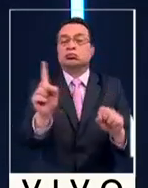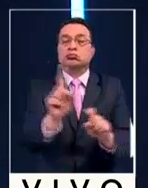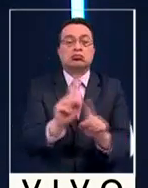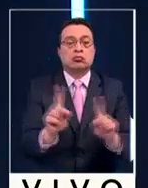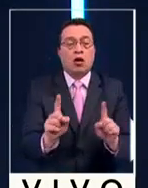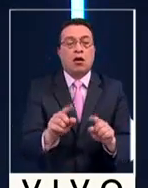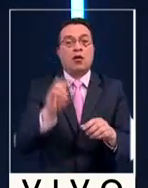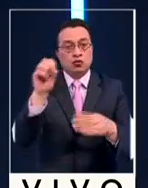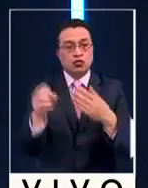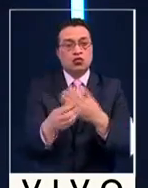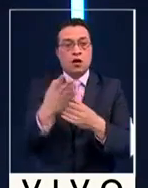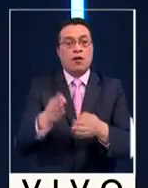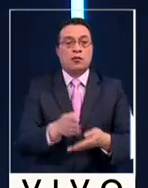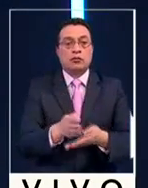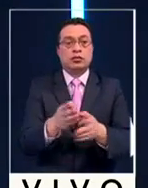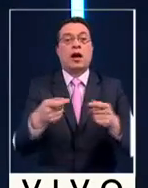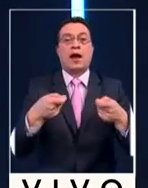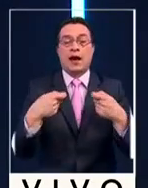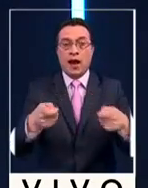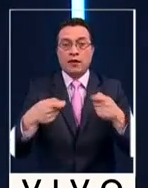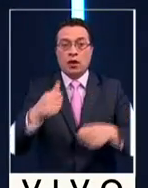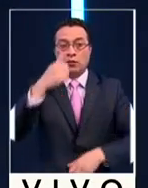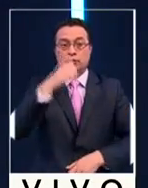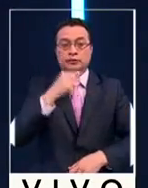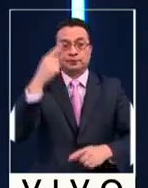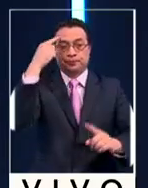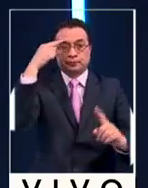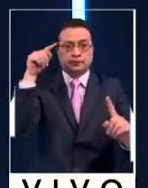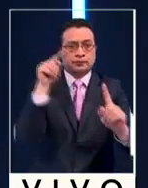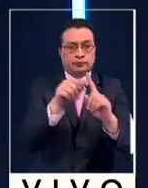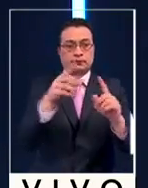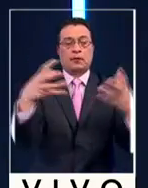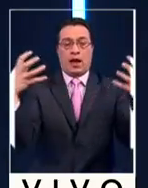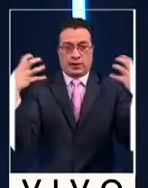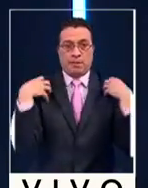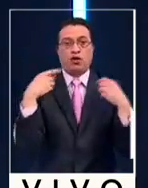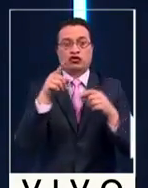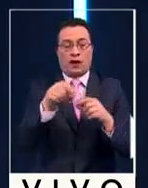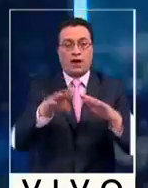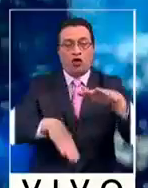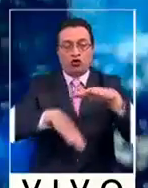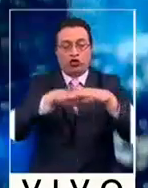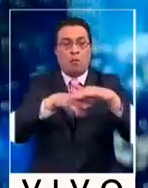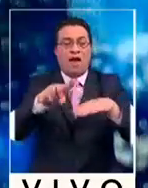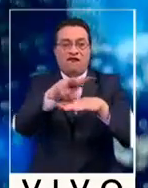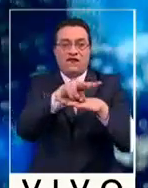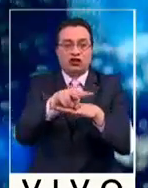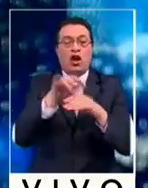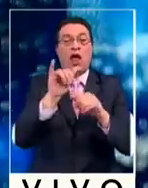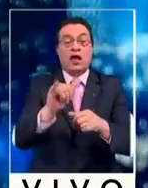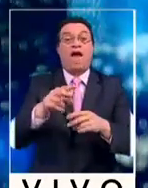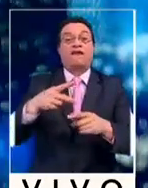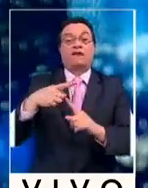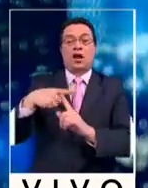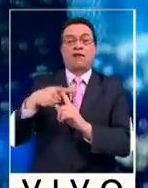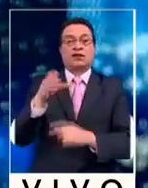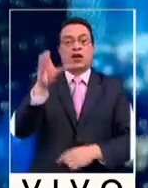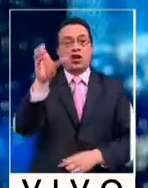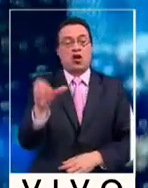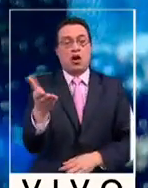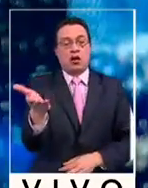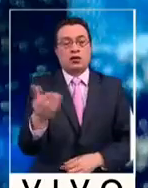nueva arista, la de los gastos reservados, lo involucra directamente como responsable de la supervisión y presuntamente como beneficiario, según algunos